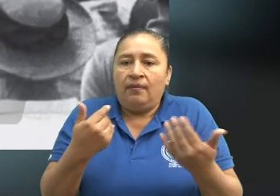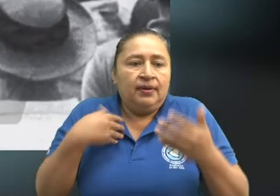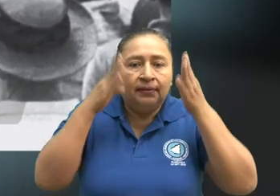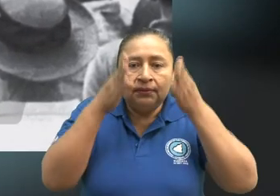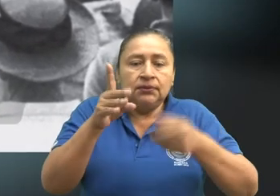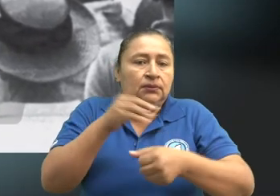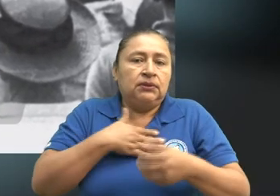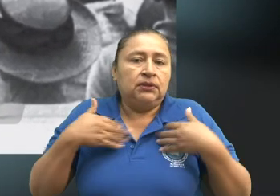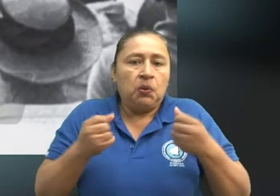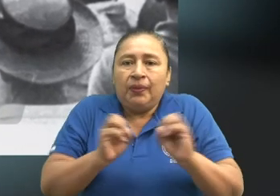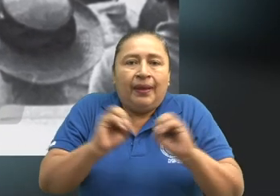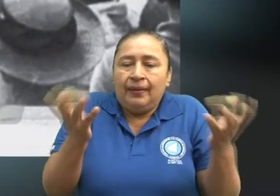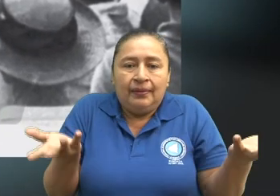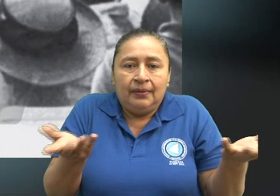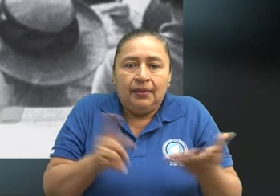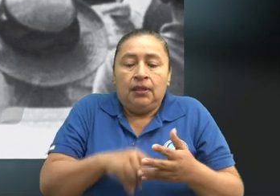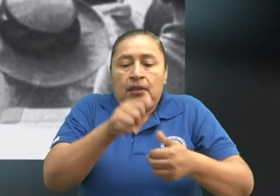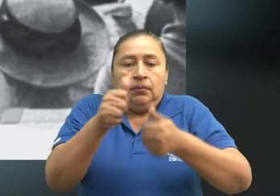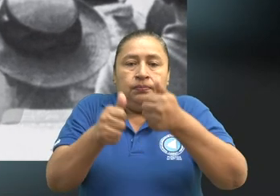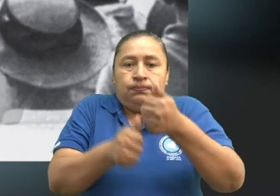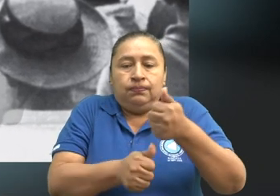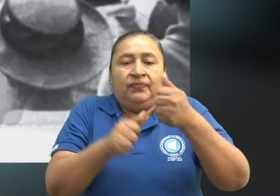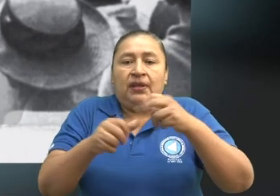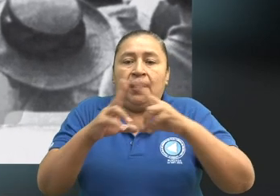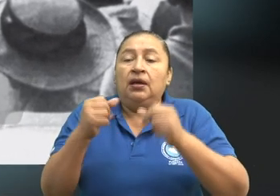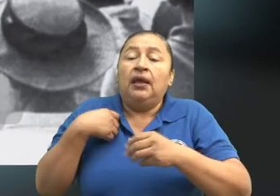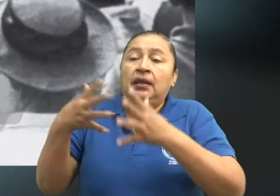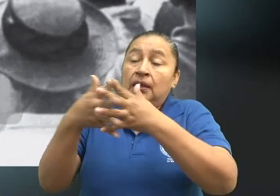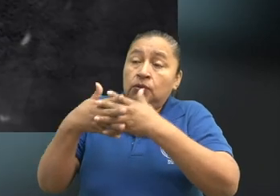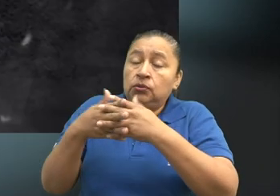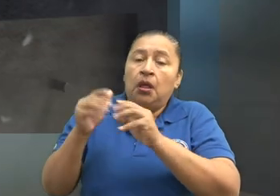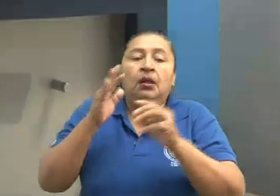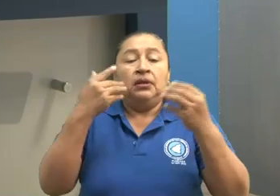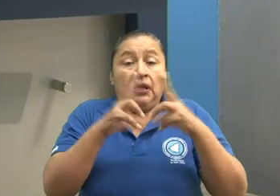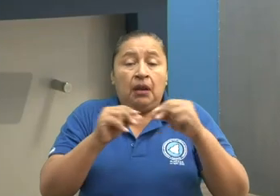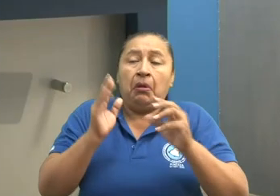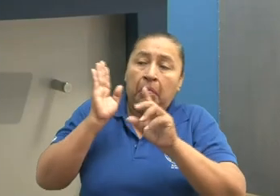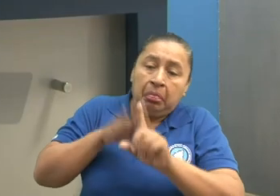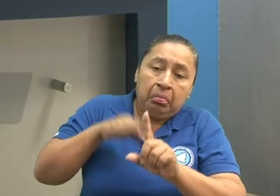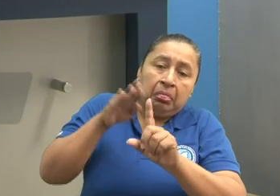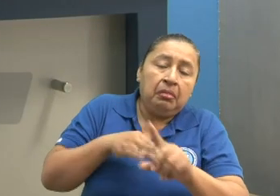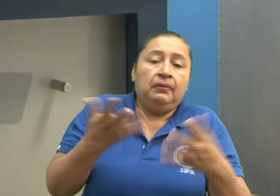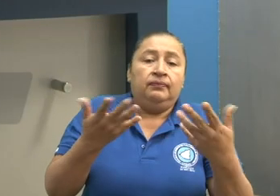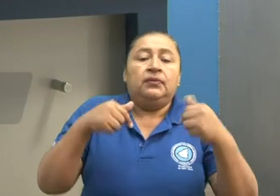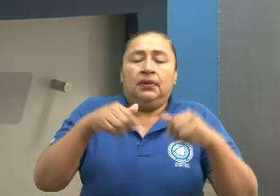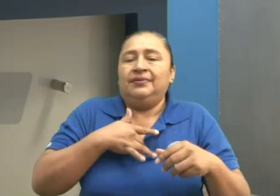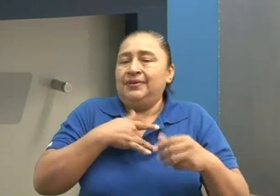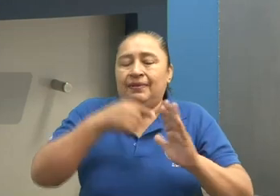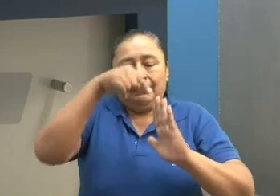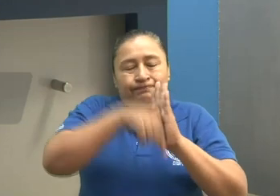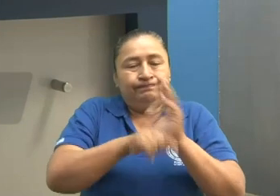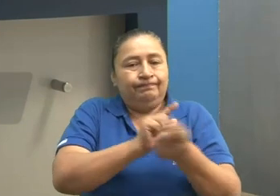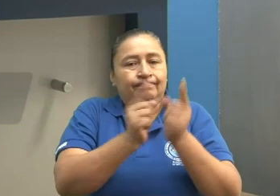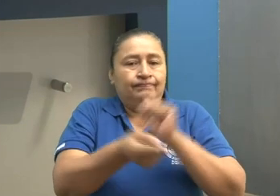salud, etcétera. Y la subordinación de Nicaragua a los intereses norteamericanos. Era más profundo la necesidad de transformación. No